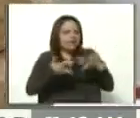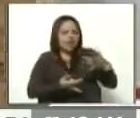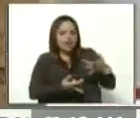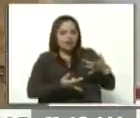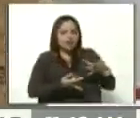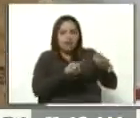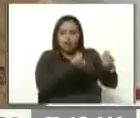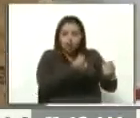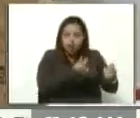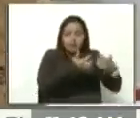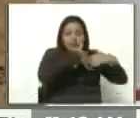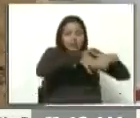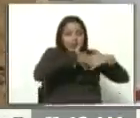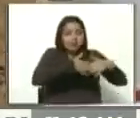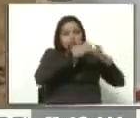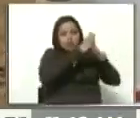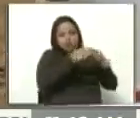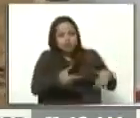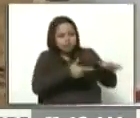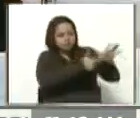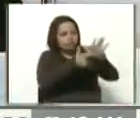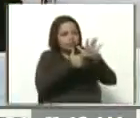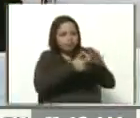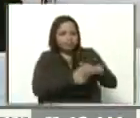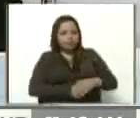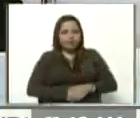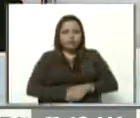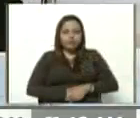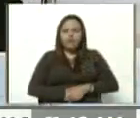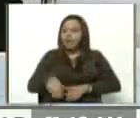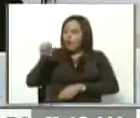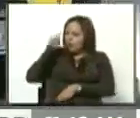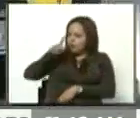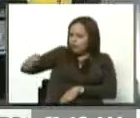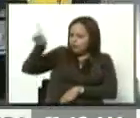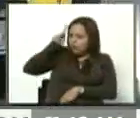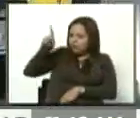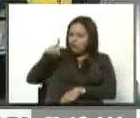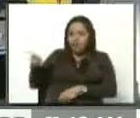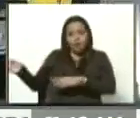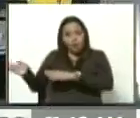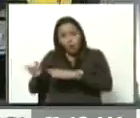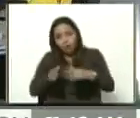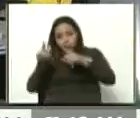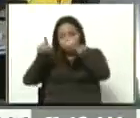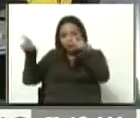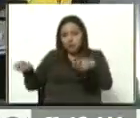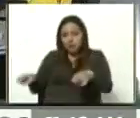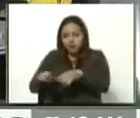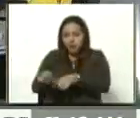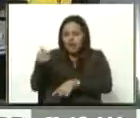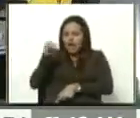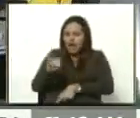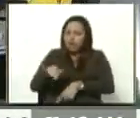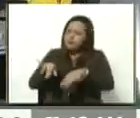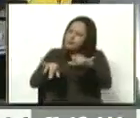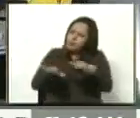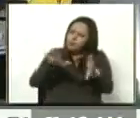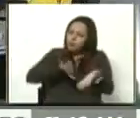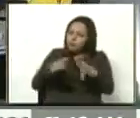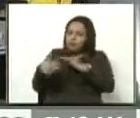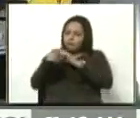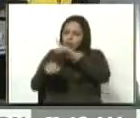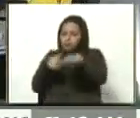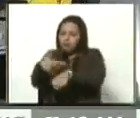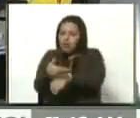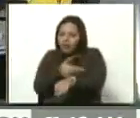en sus diferentes presentaciones. Bien, profe, avanzado. Vamos a presentar la siguiente lámina que viene o tiene más o menos la misma tinta que